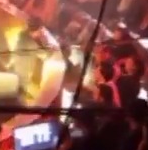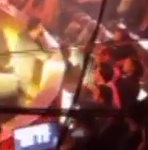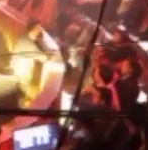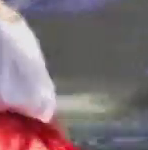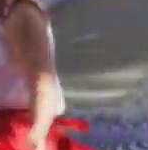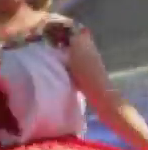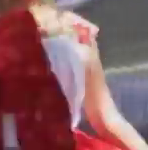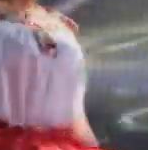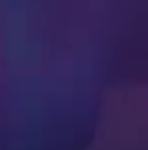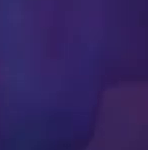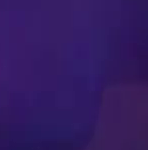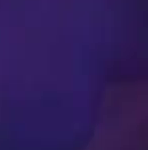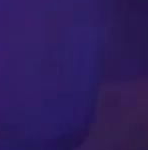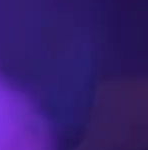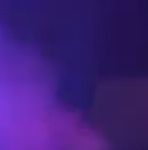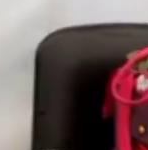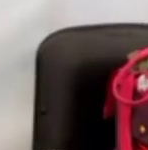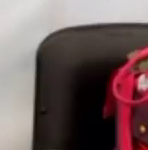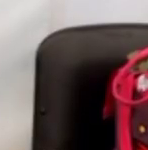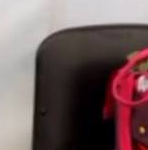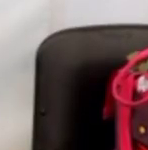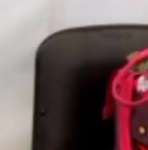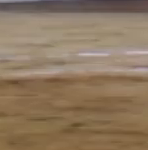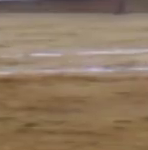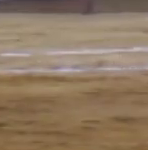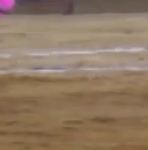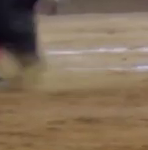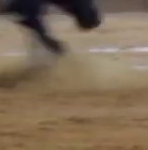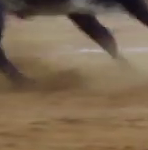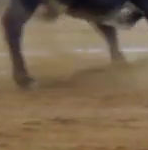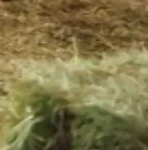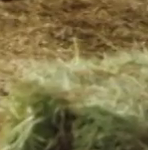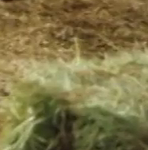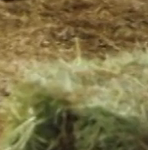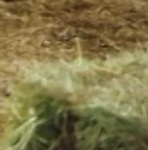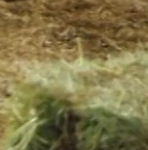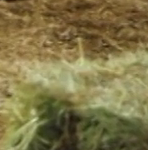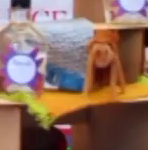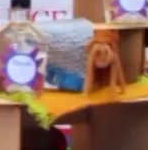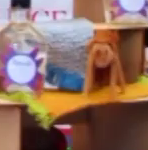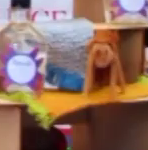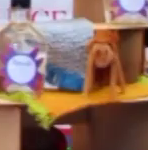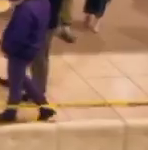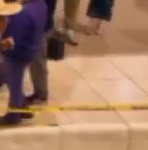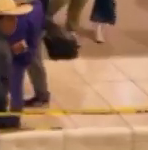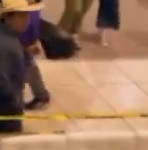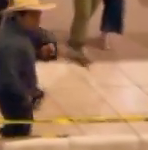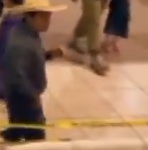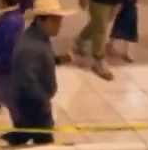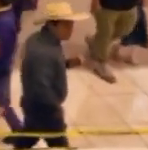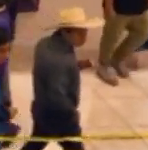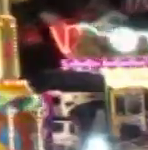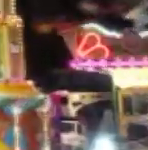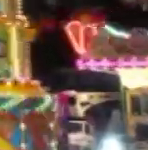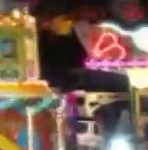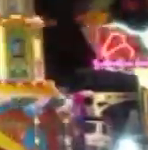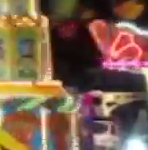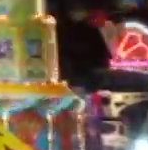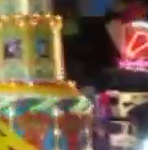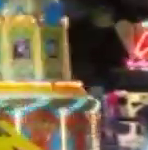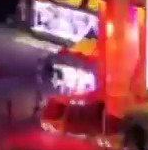más de 400 eventos. Arte, gastronomía, tauromaquia, expo ganadera, comercial e industrial